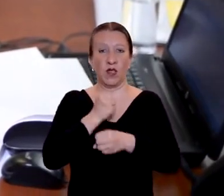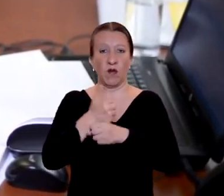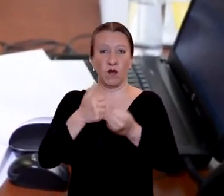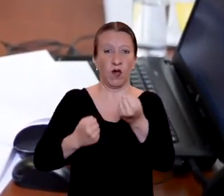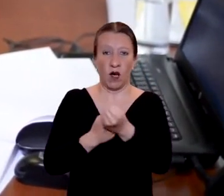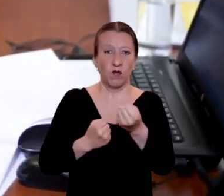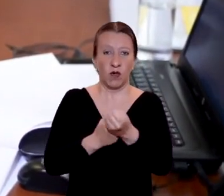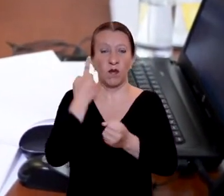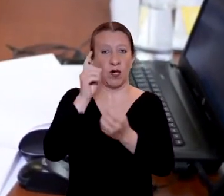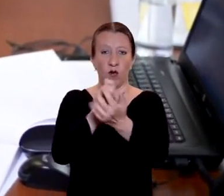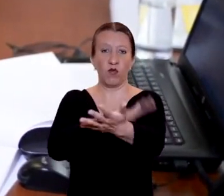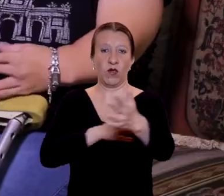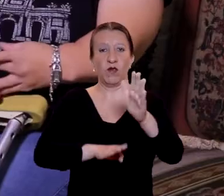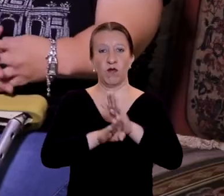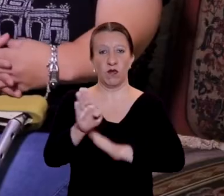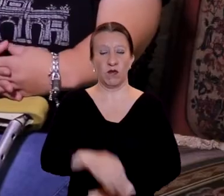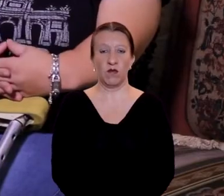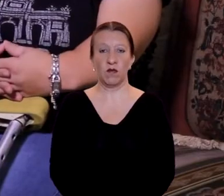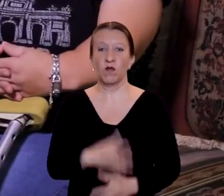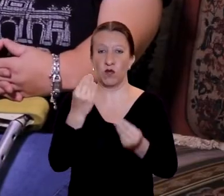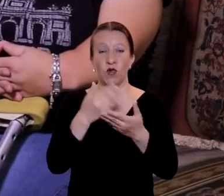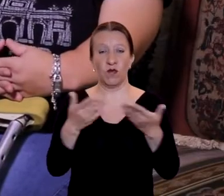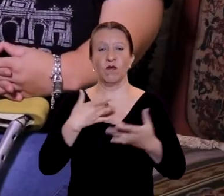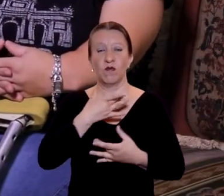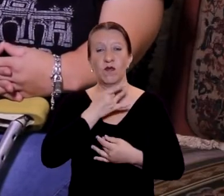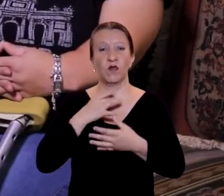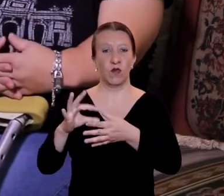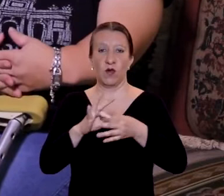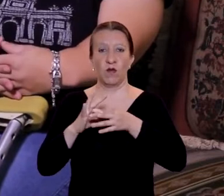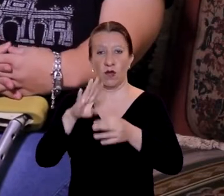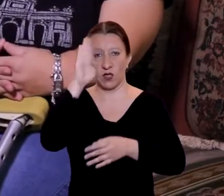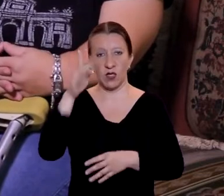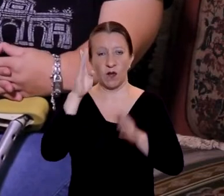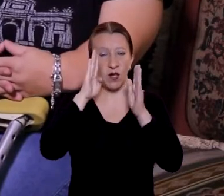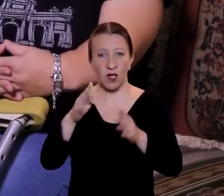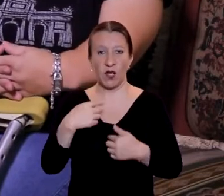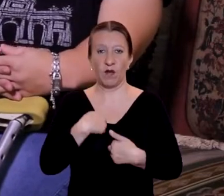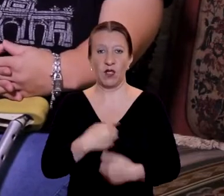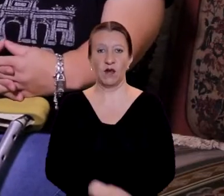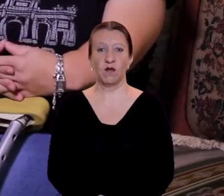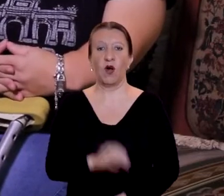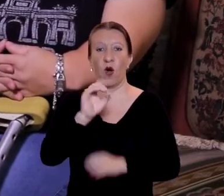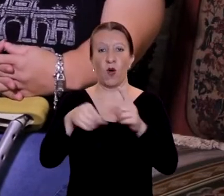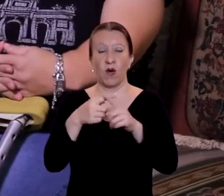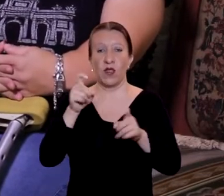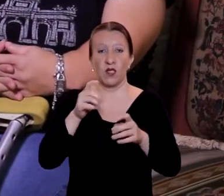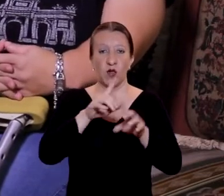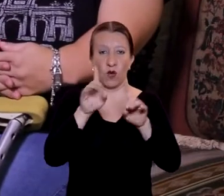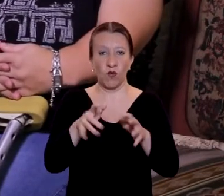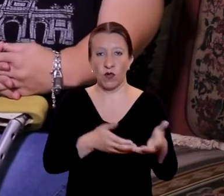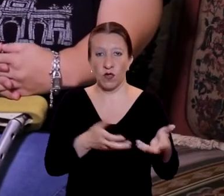codo a codo para sacar los proyectos adelante. Es bastante, bastante agradable trabajar con los muchachos, siempre están pendientes de mí o cuando necesito llevar